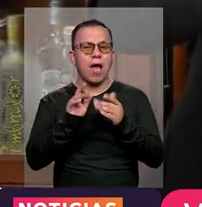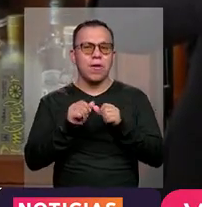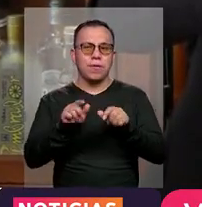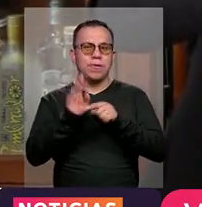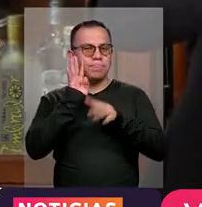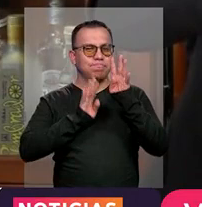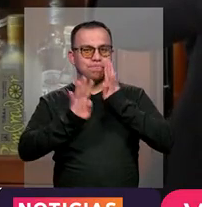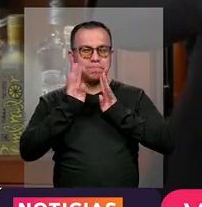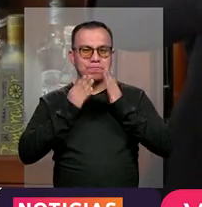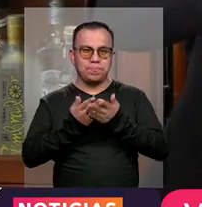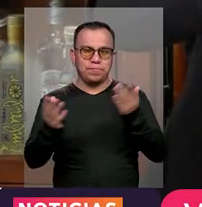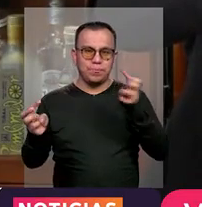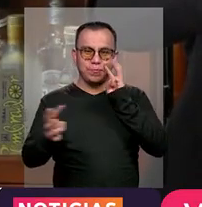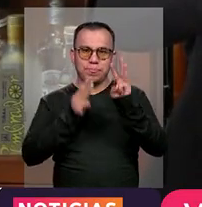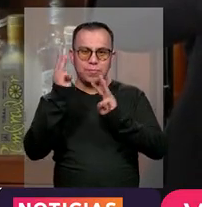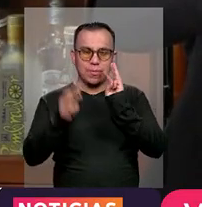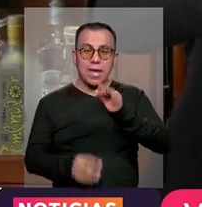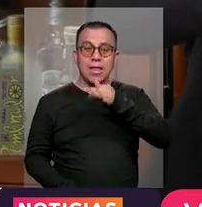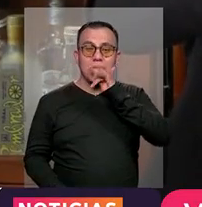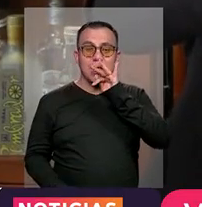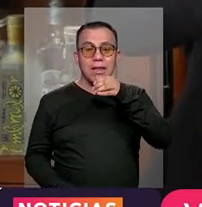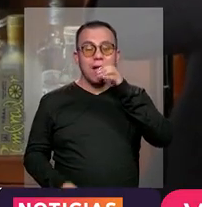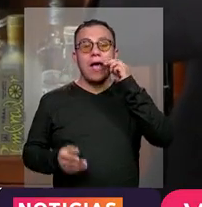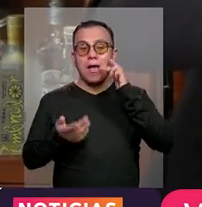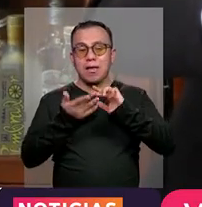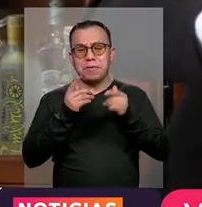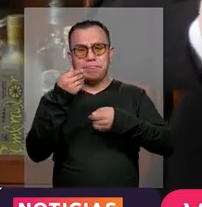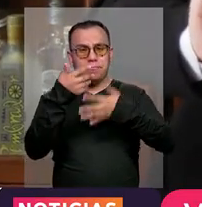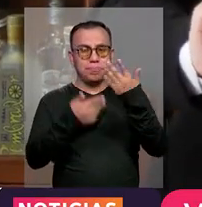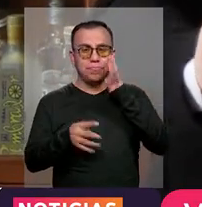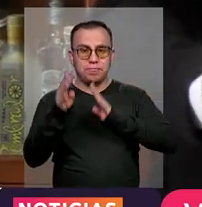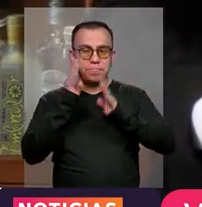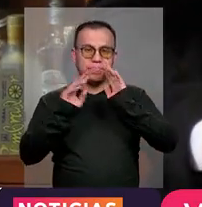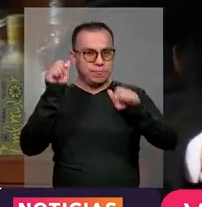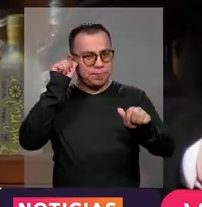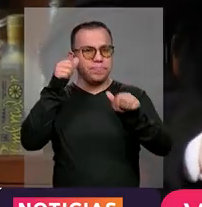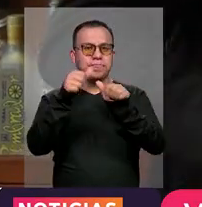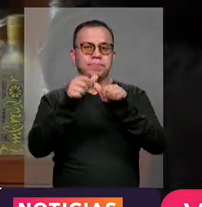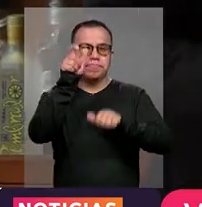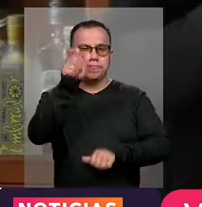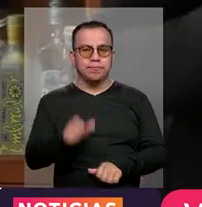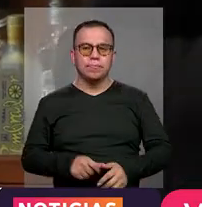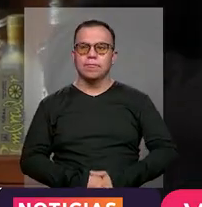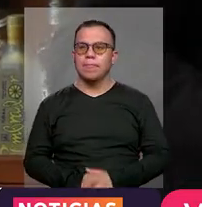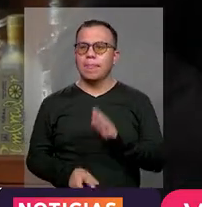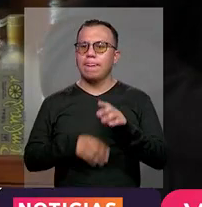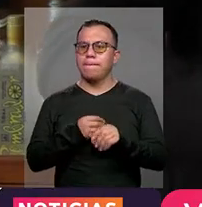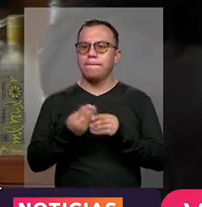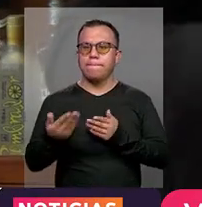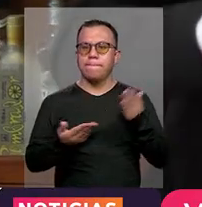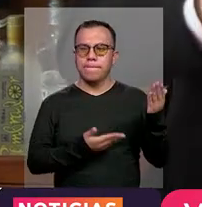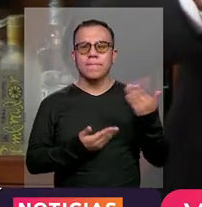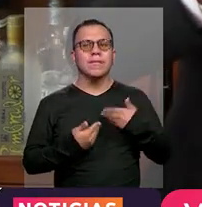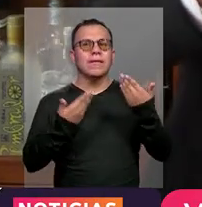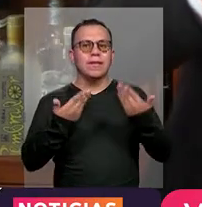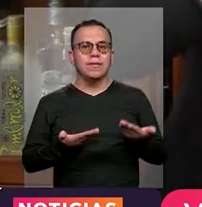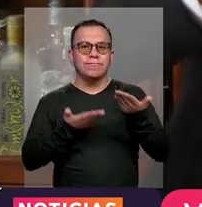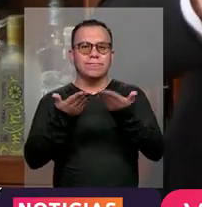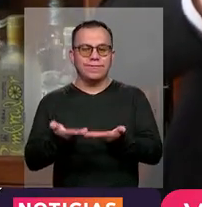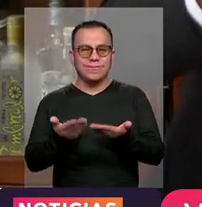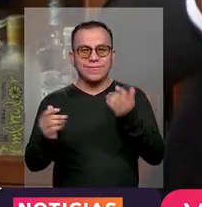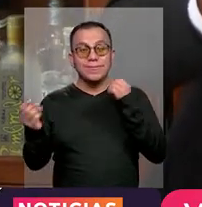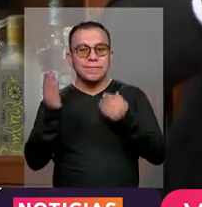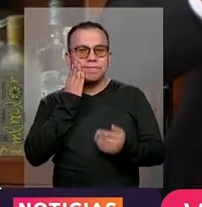lo exhiban ahí en el museo del tequila y forma parte de una vitrina muy bonita en homenaje pero también les dejo ya para les digo también les dejo la